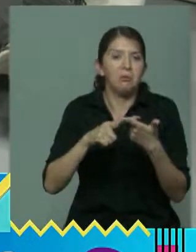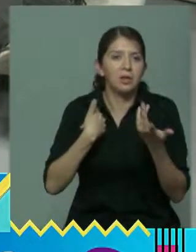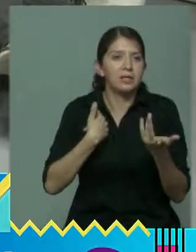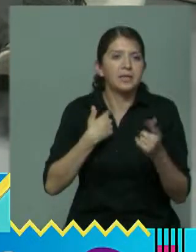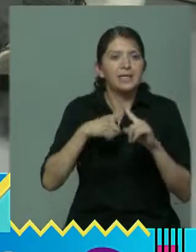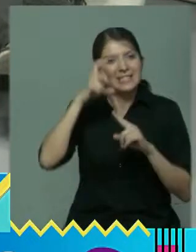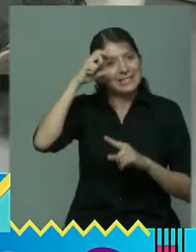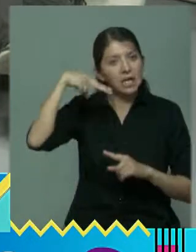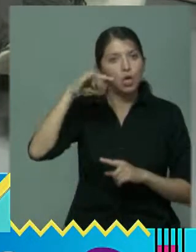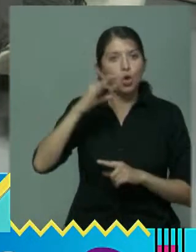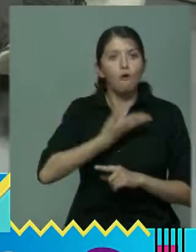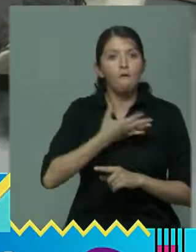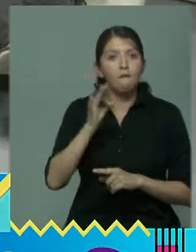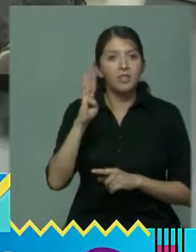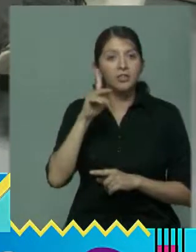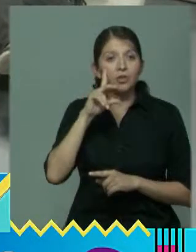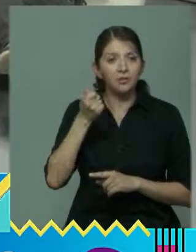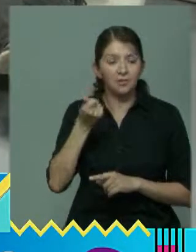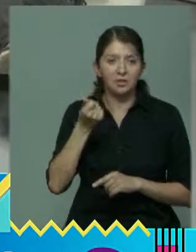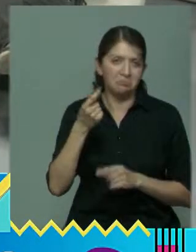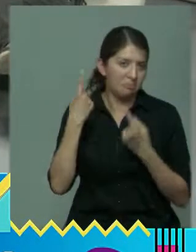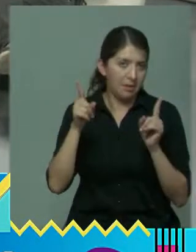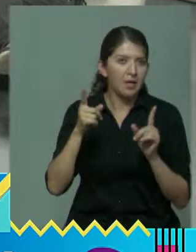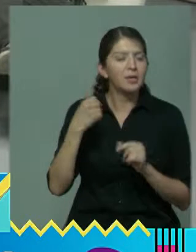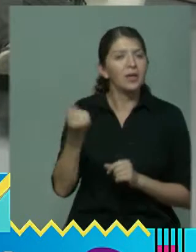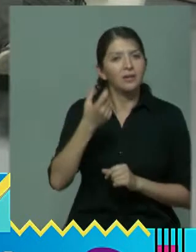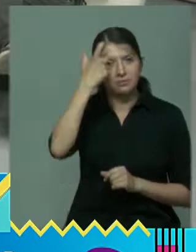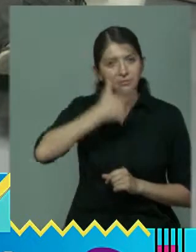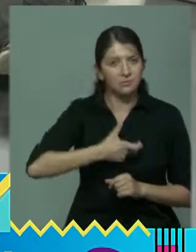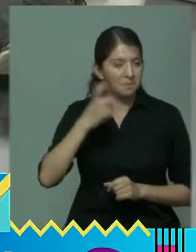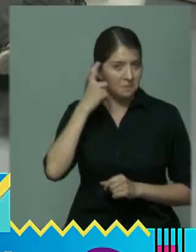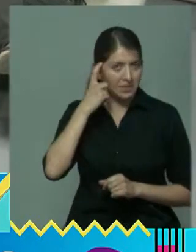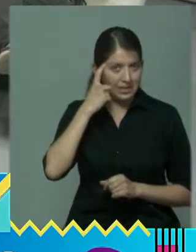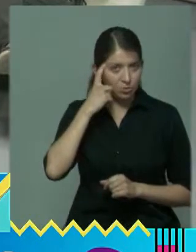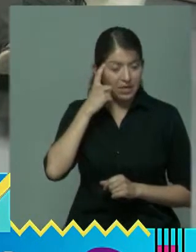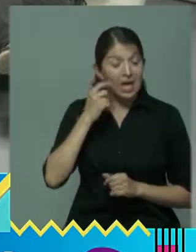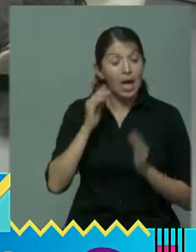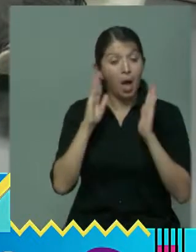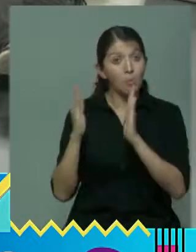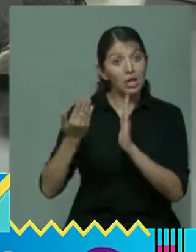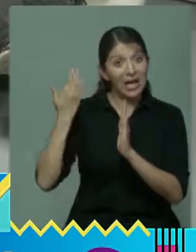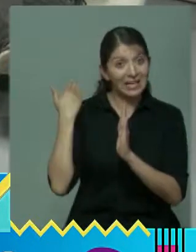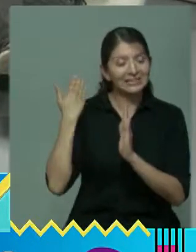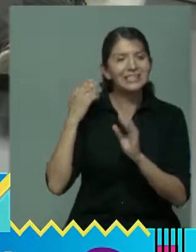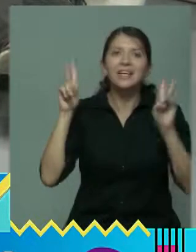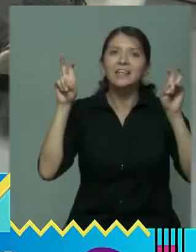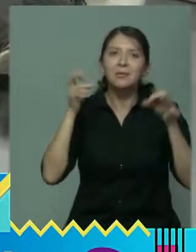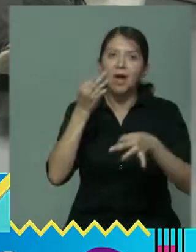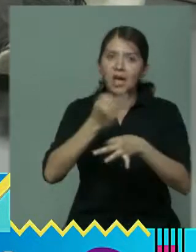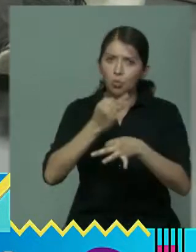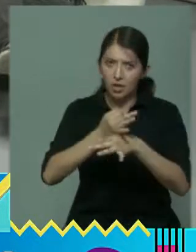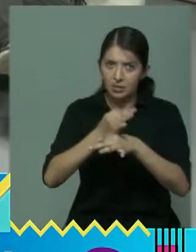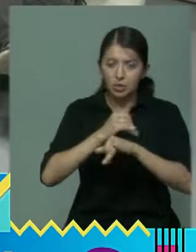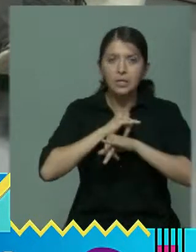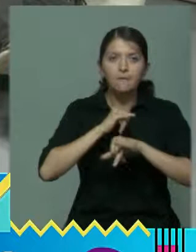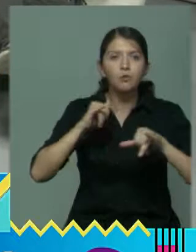el pensarnos, sería para mí el título. Y decía en el bloque anterior que quería ir al tema de educación, ¿sí? A la